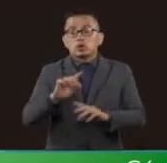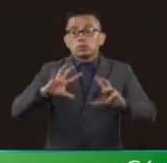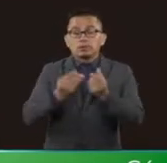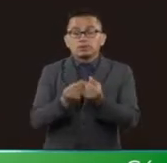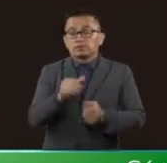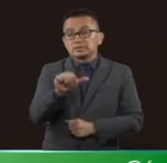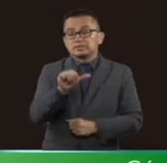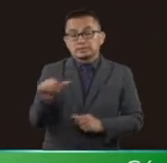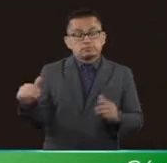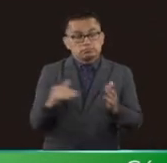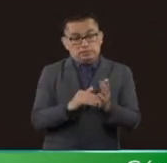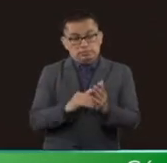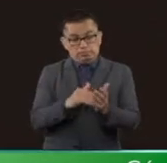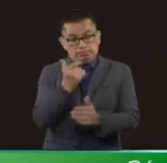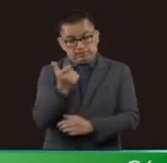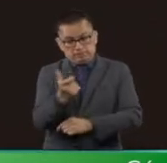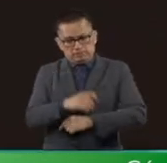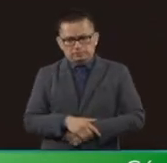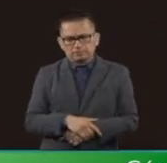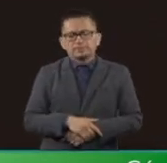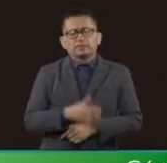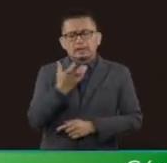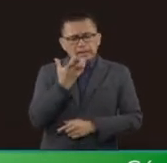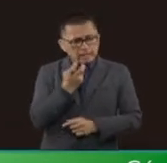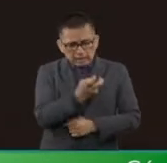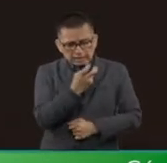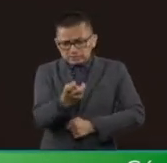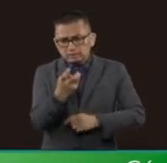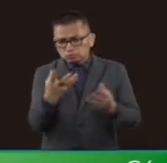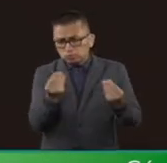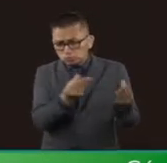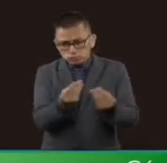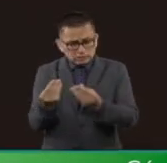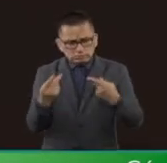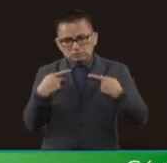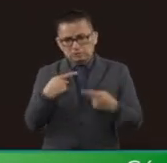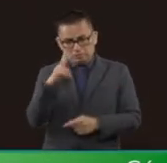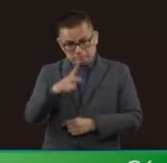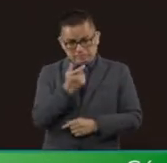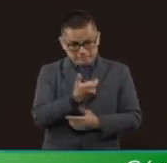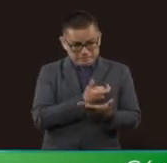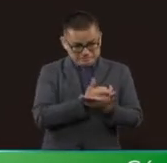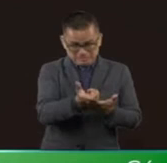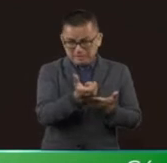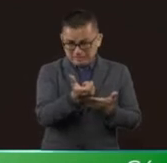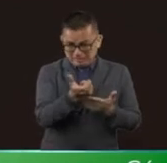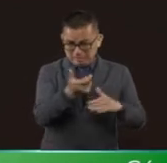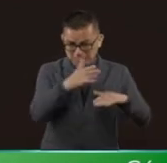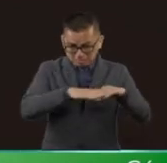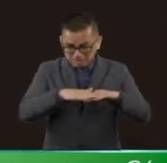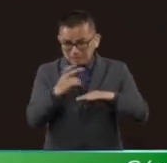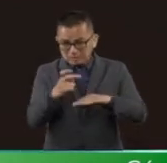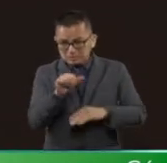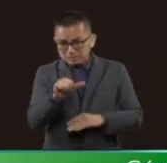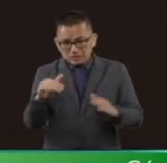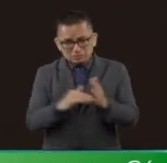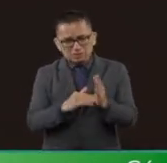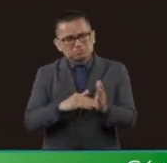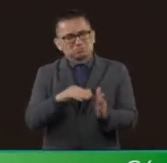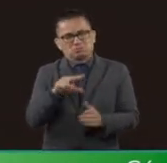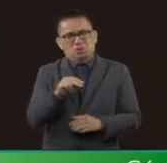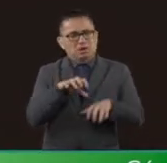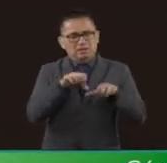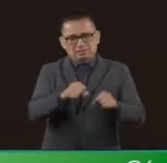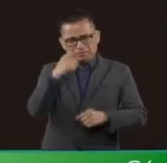Miles de estos trabajadores y trabajadoras están por abajo de este mínimo de cotización al Seguro